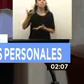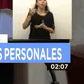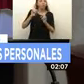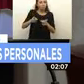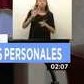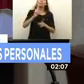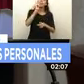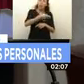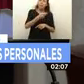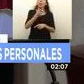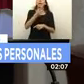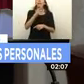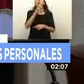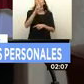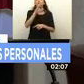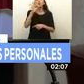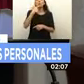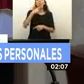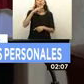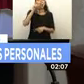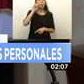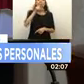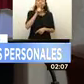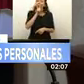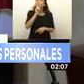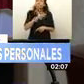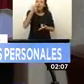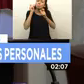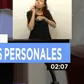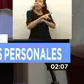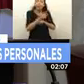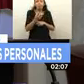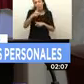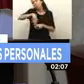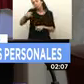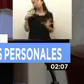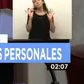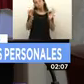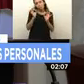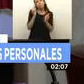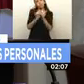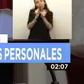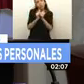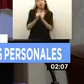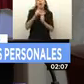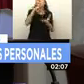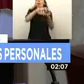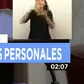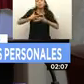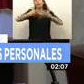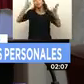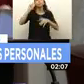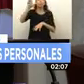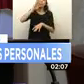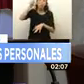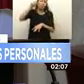Frank ind Delano roosevel con el New deal todos sabemos que las grandes empresas y las grandes fortunas norteamericanas